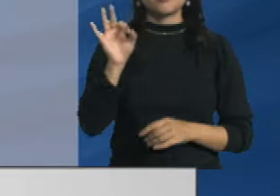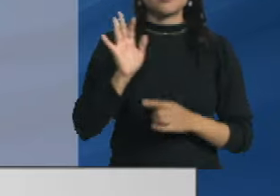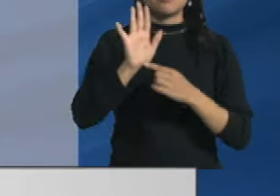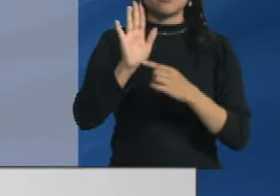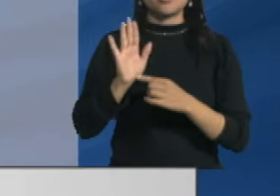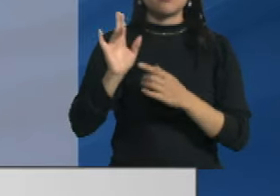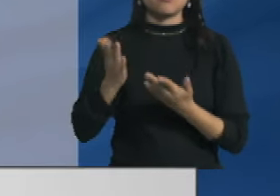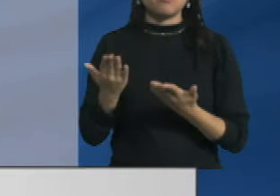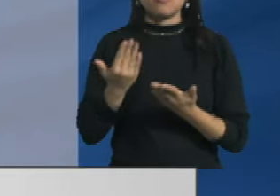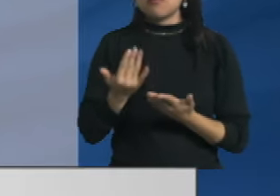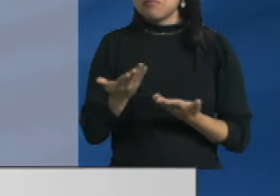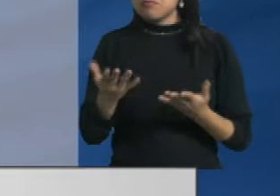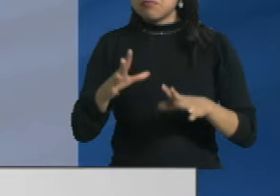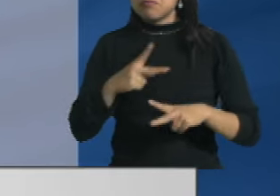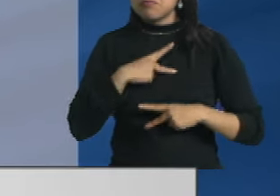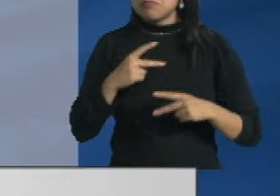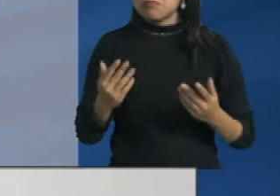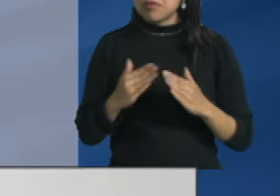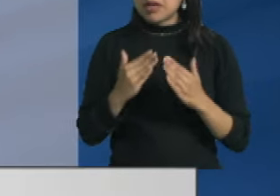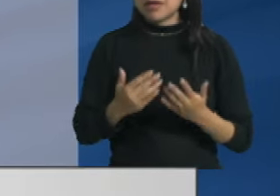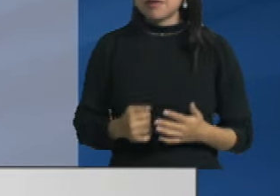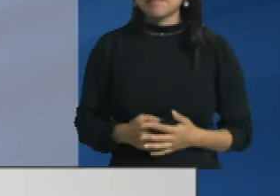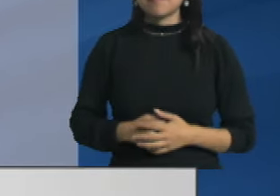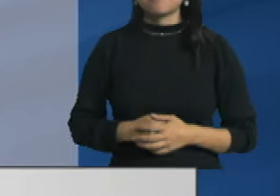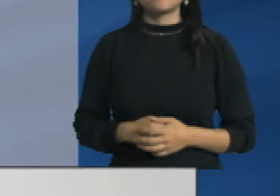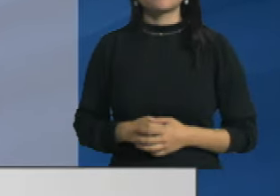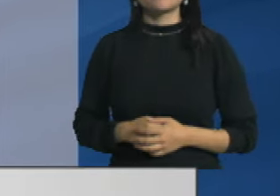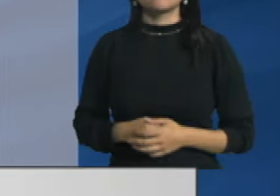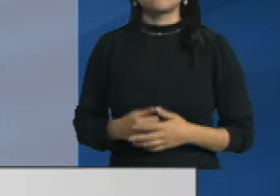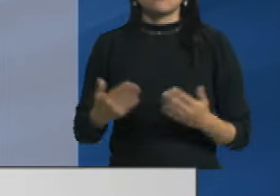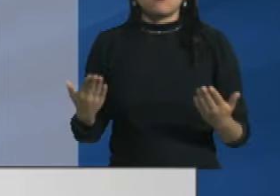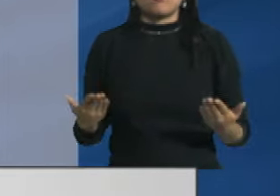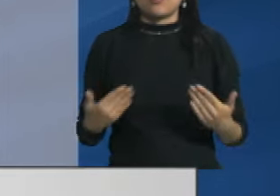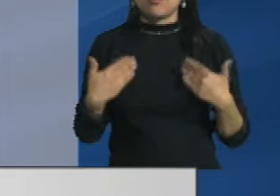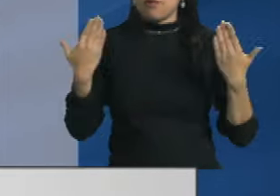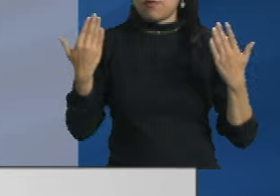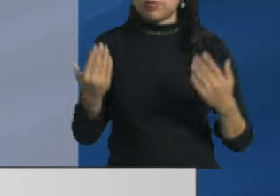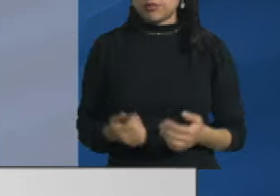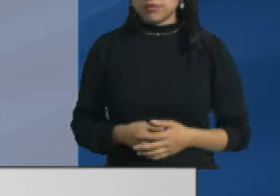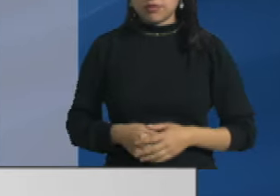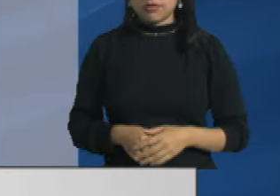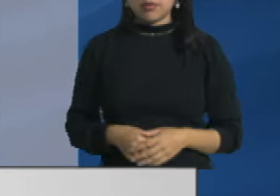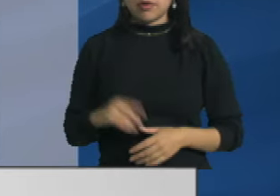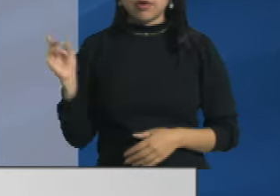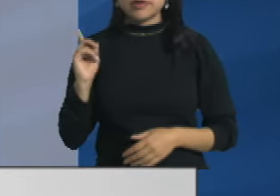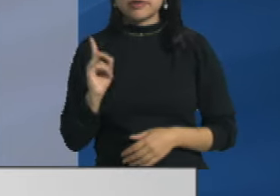legalmente su propiedad. No, hombre, uno se llena de gozo y de alegría porque ve que tu espera